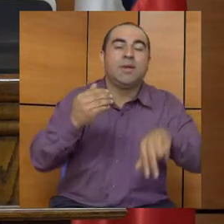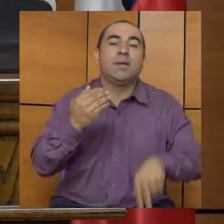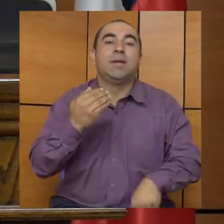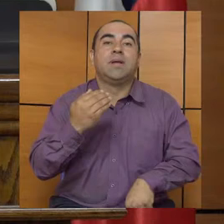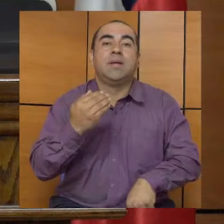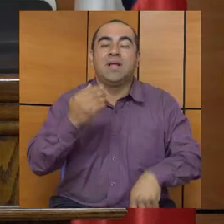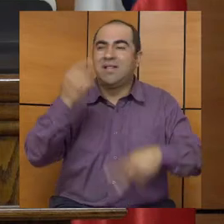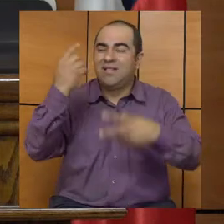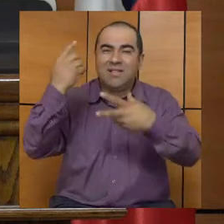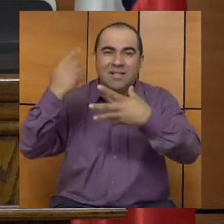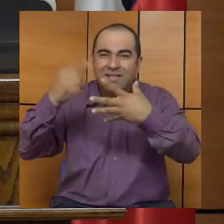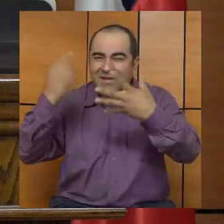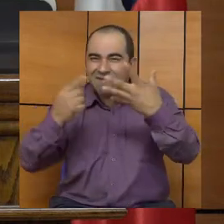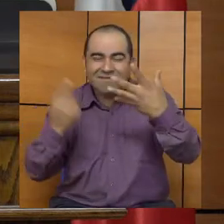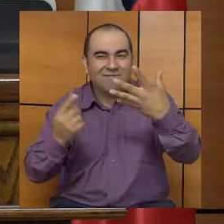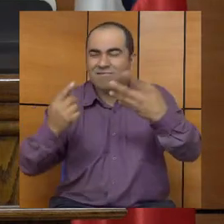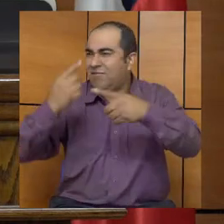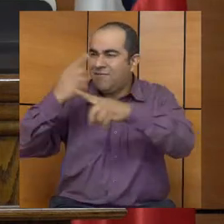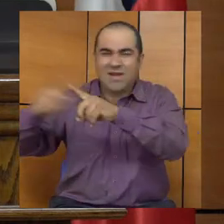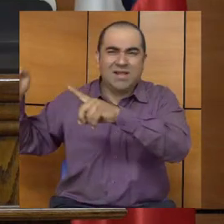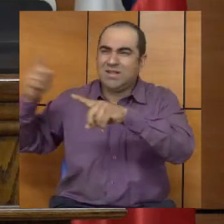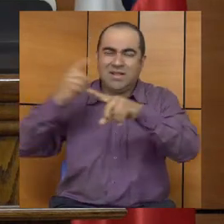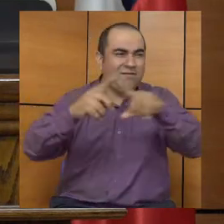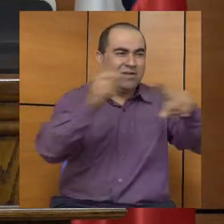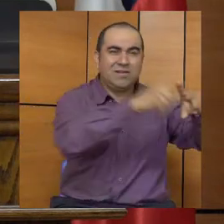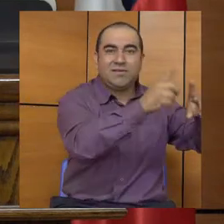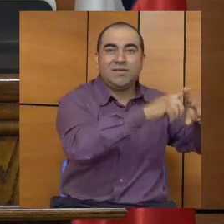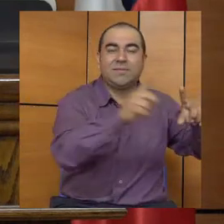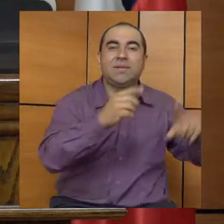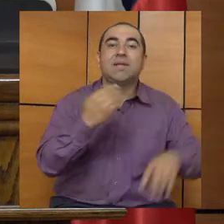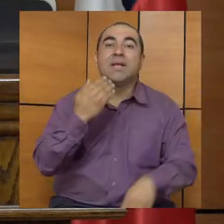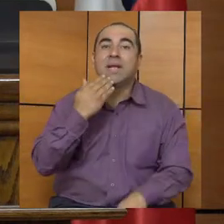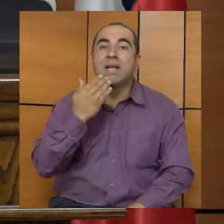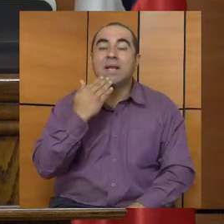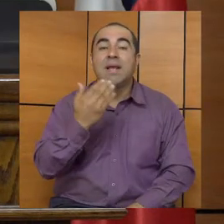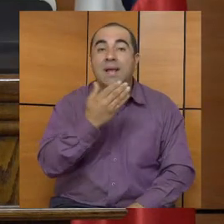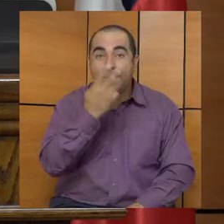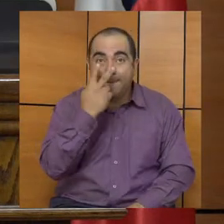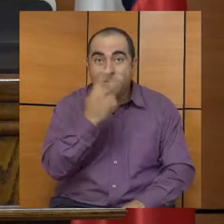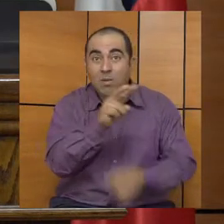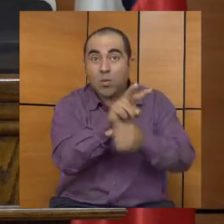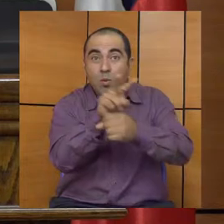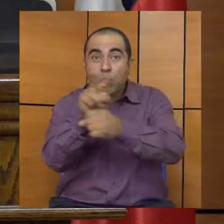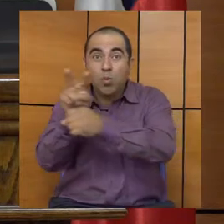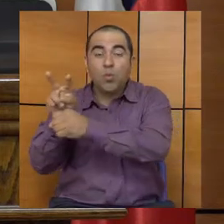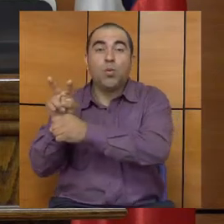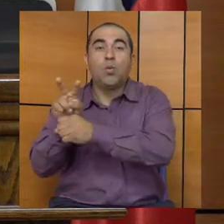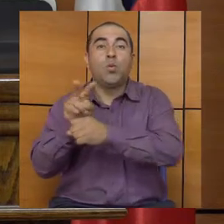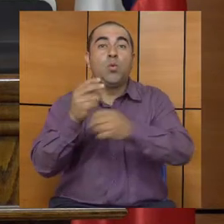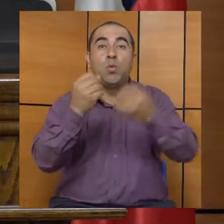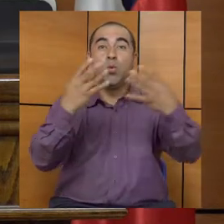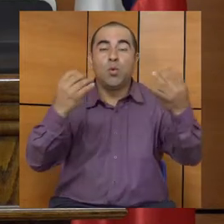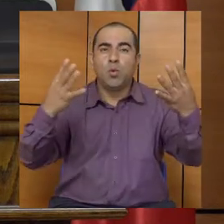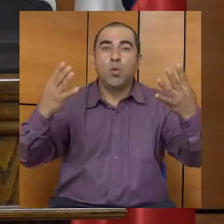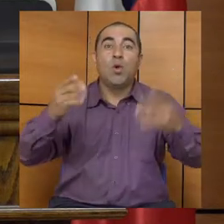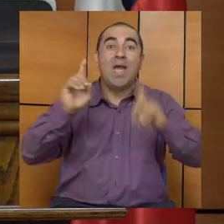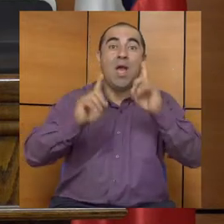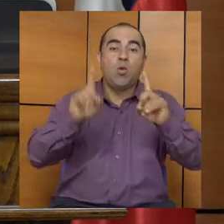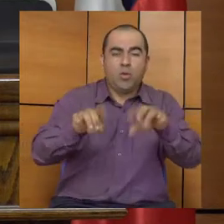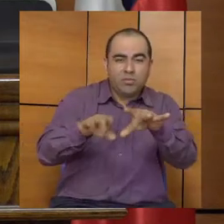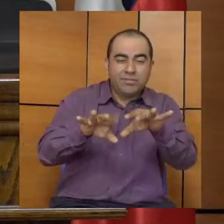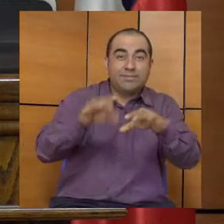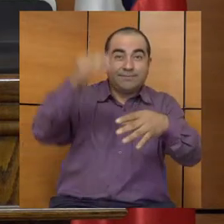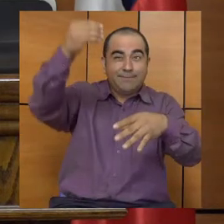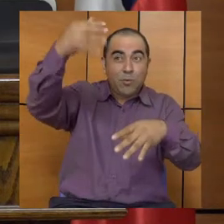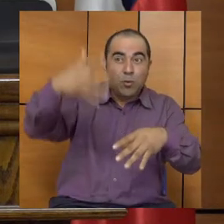de disciplinas tan diversas. Saludar también a la distancia, no lo vemos aquí en pantalla, pero imagino que estará conectado